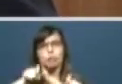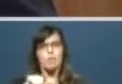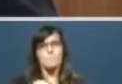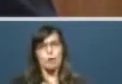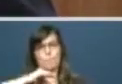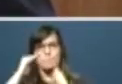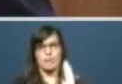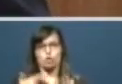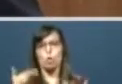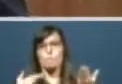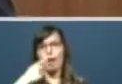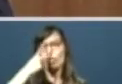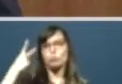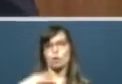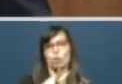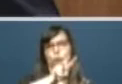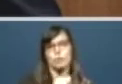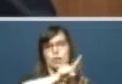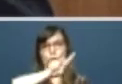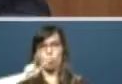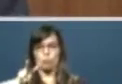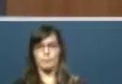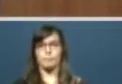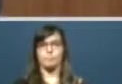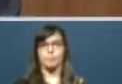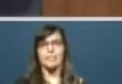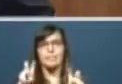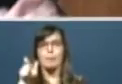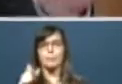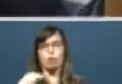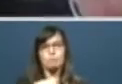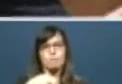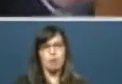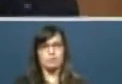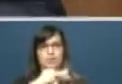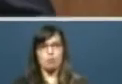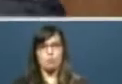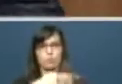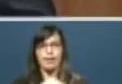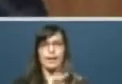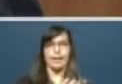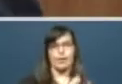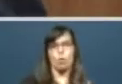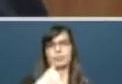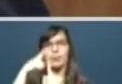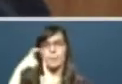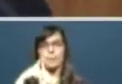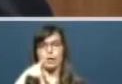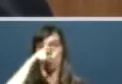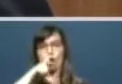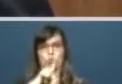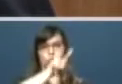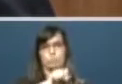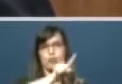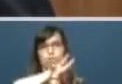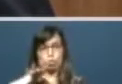2012 por lo que se refiere a la afiliación a la seguridad social entre enero y mayo de 2014 de este año